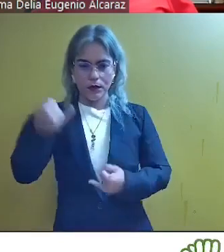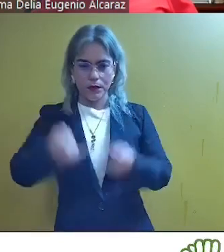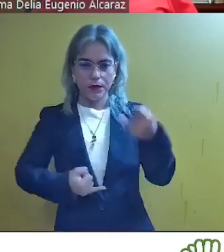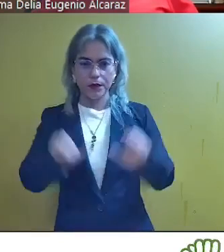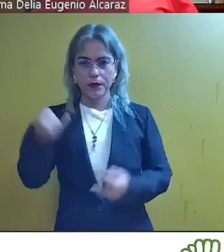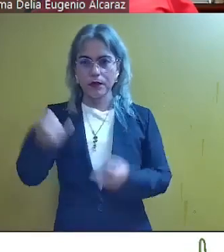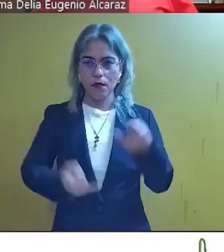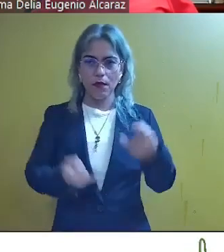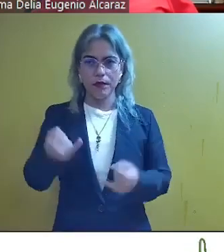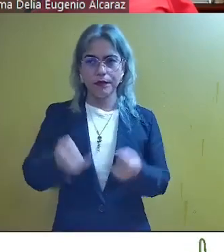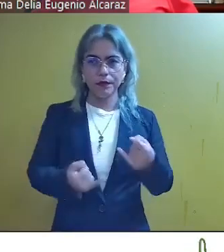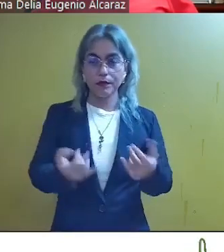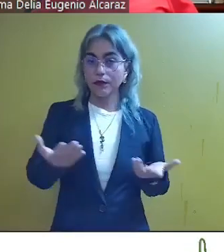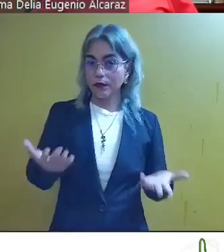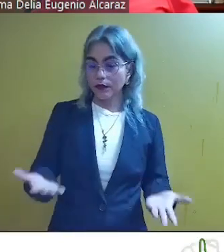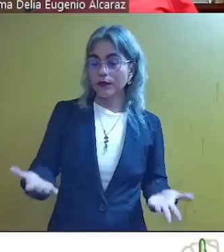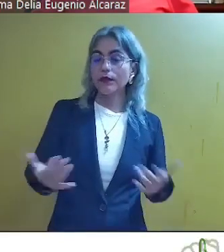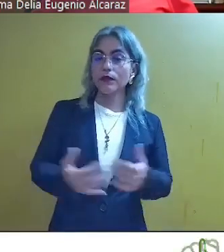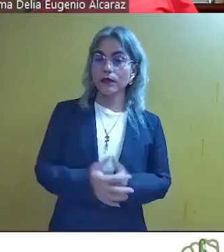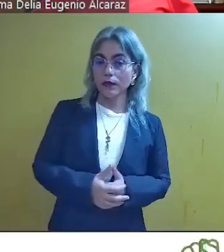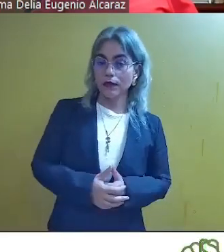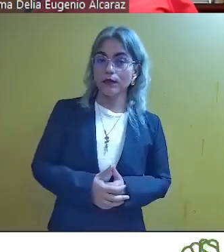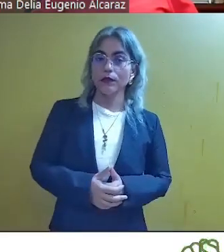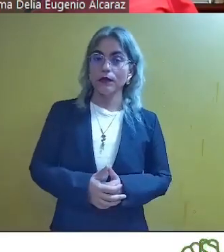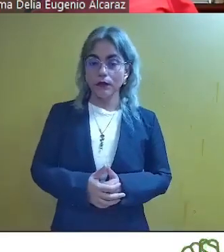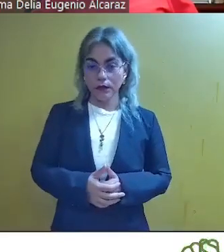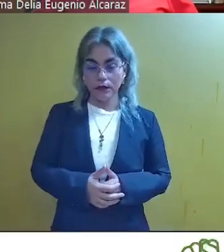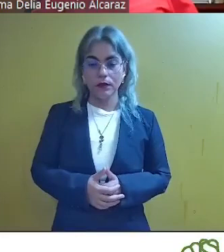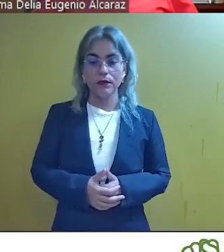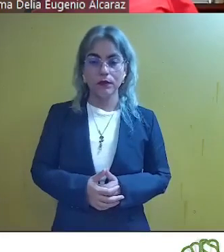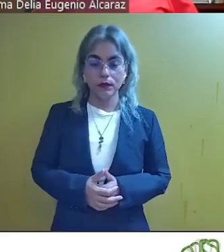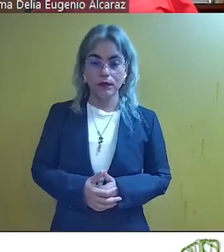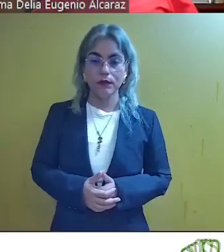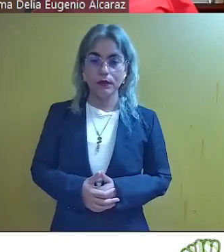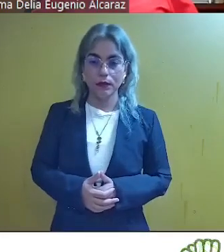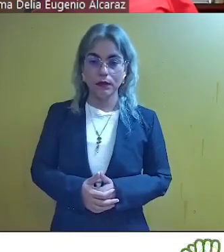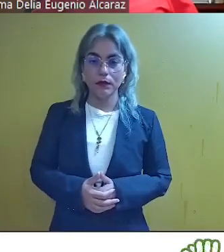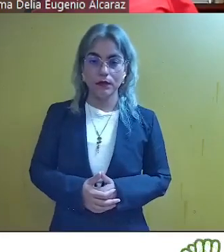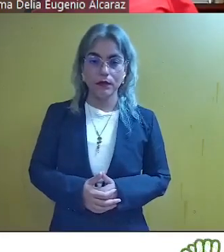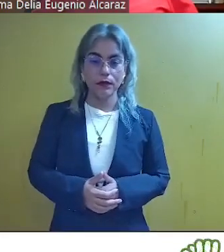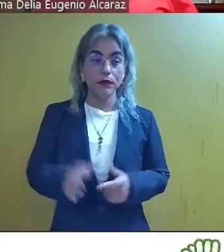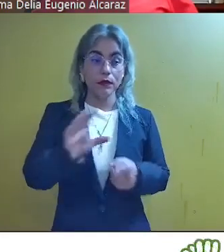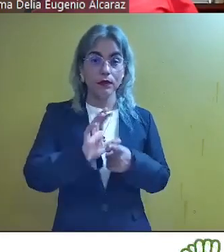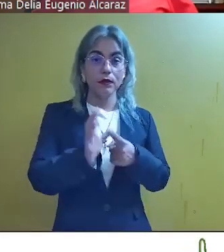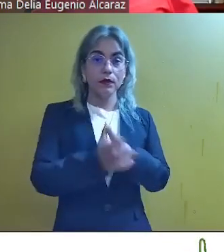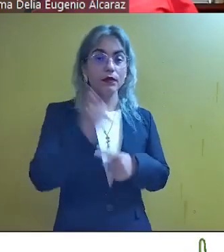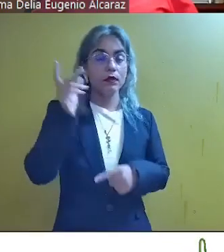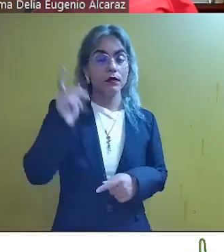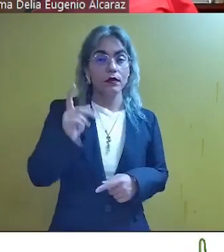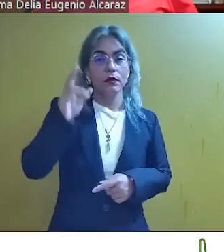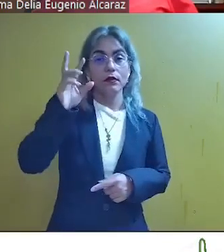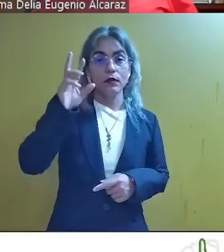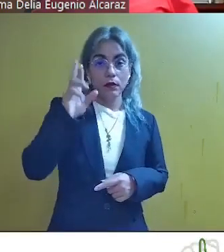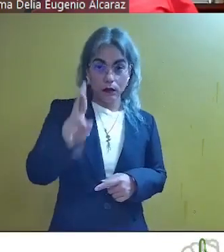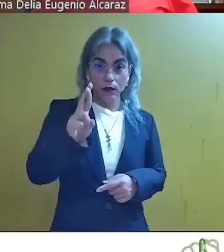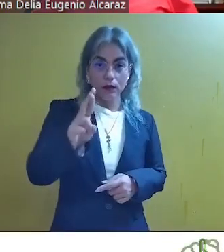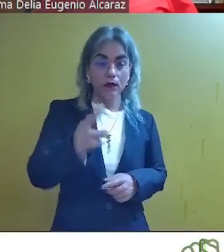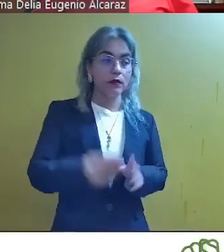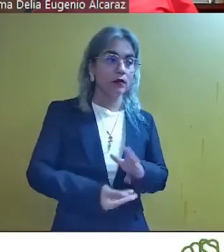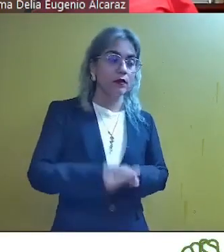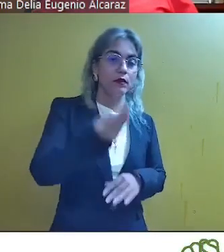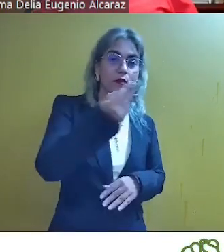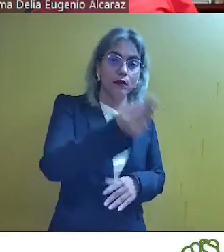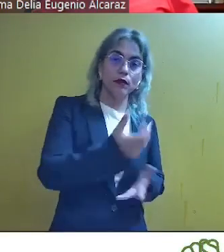de prerrogativas, efectivamente tiene que ser al comité directivo. Sin